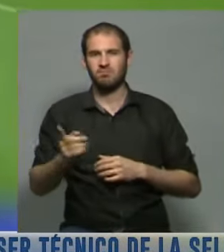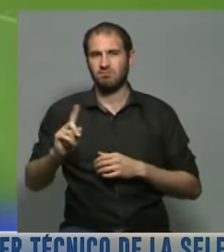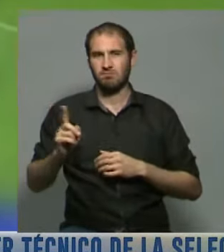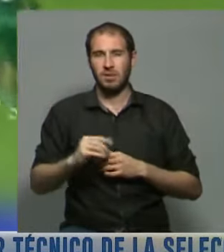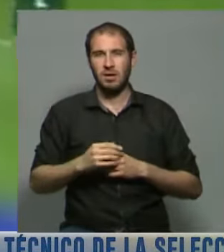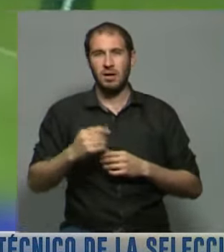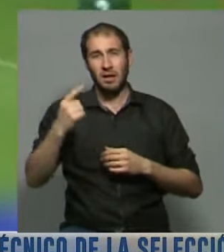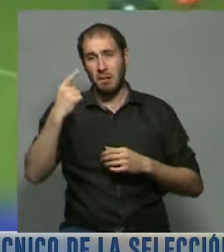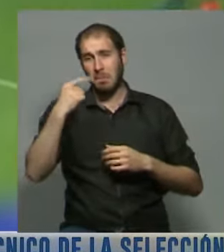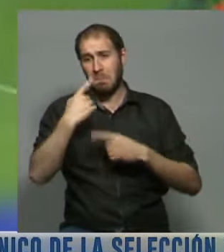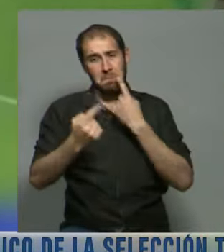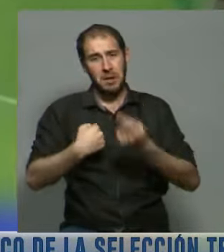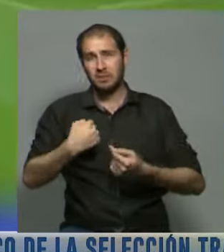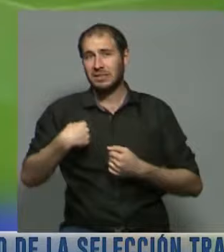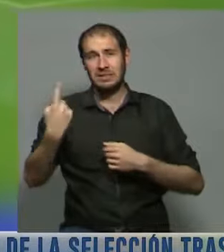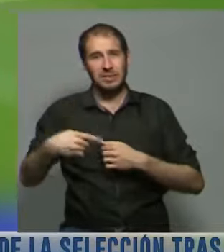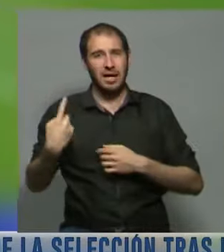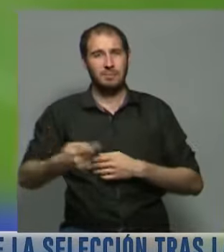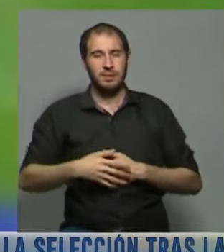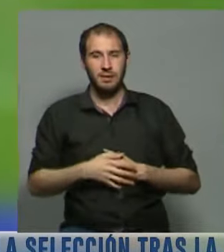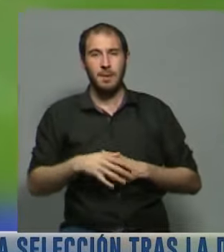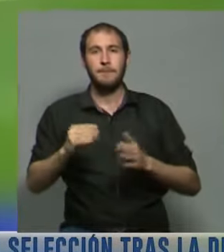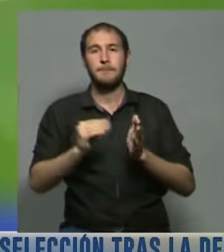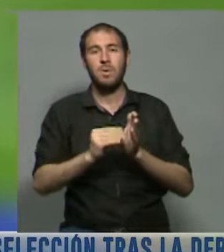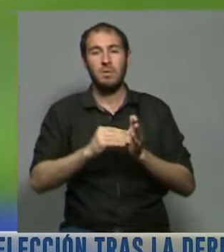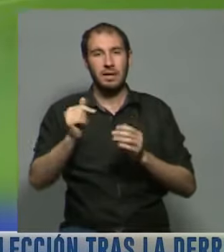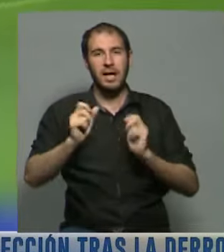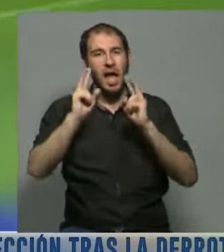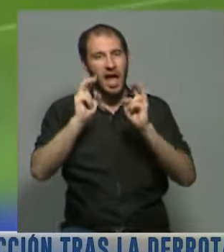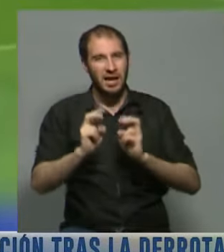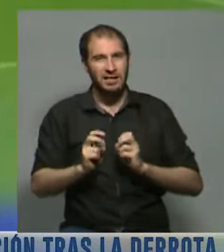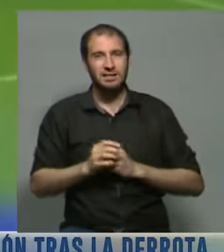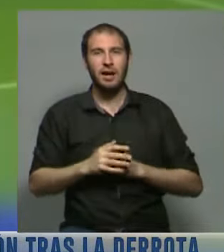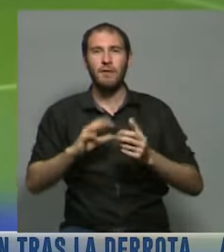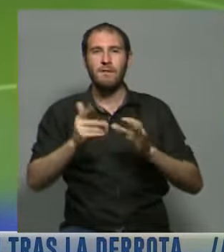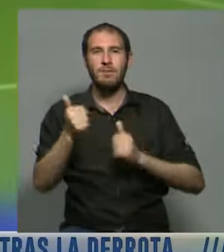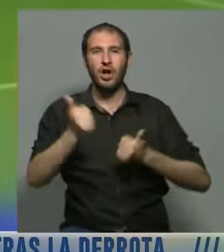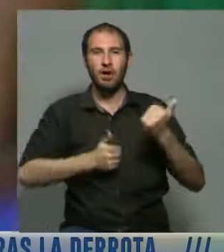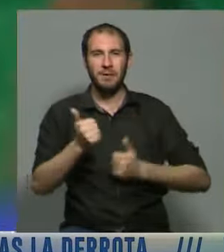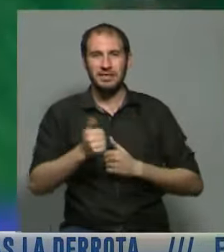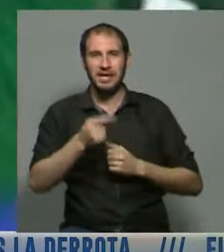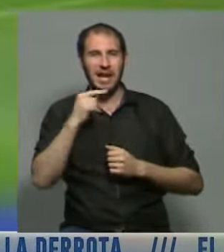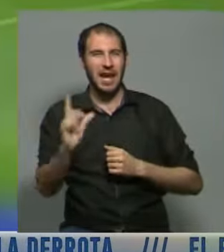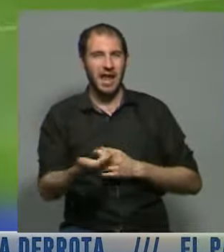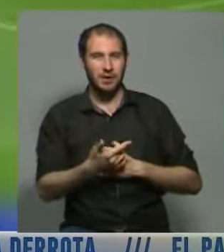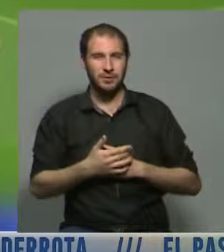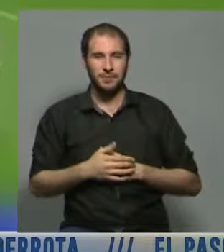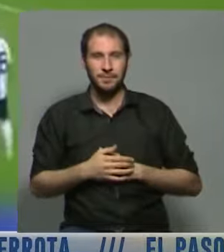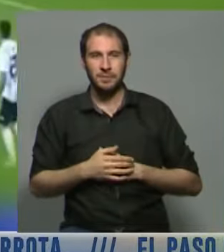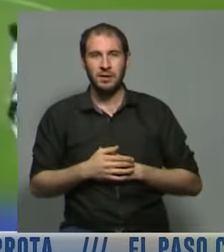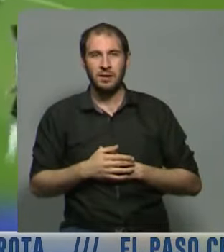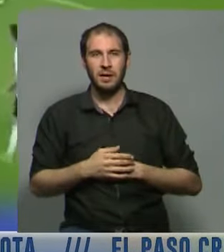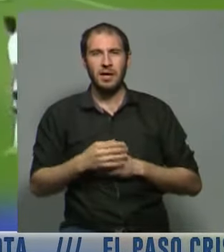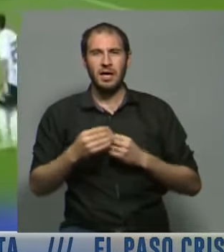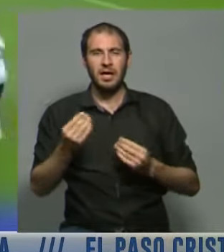planteos constantes. O sea, nosotros estos momentos que hay que analizar de este tipo de partidos medio atípicos en el resultado